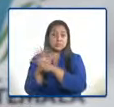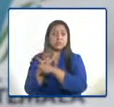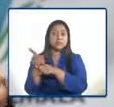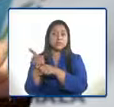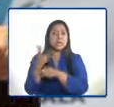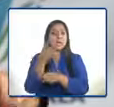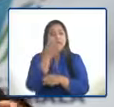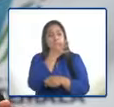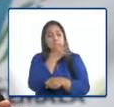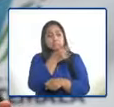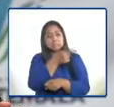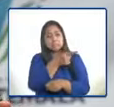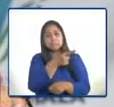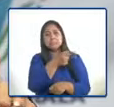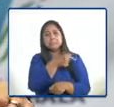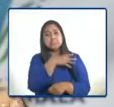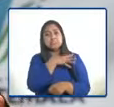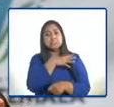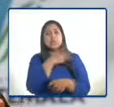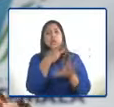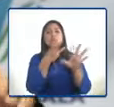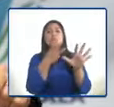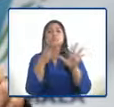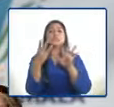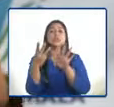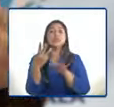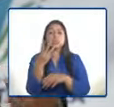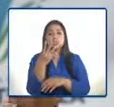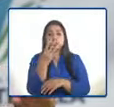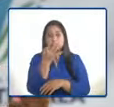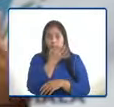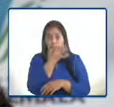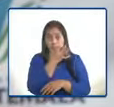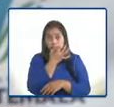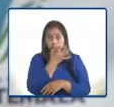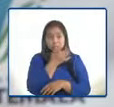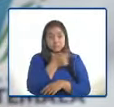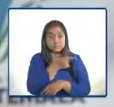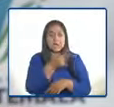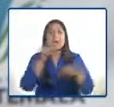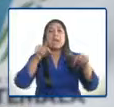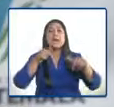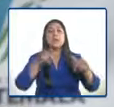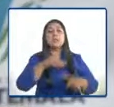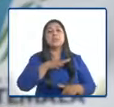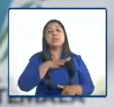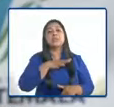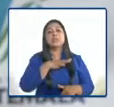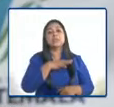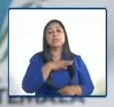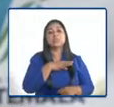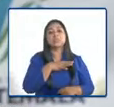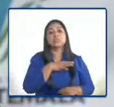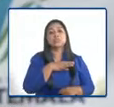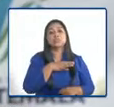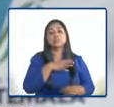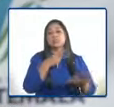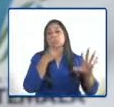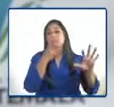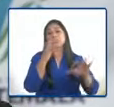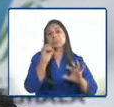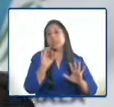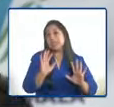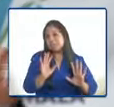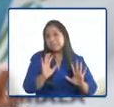que tenemos tiene capacidad para 88 jovencitas y actualmente tenemos 80